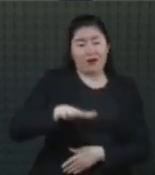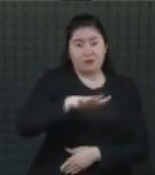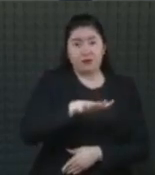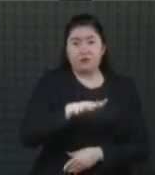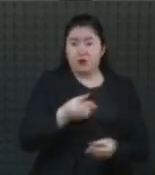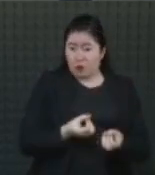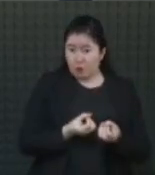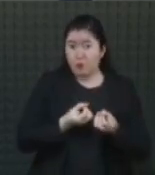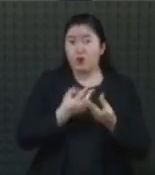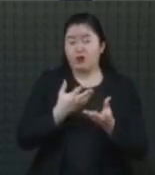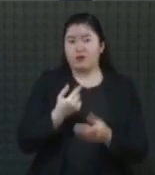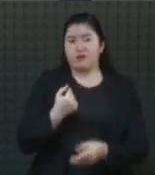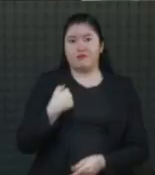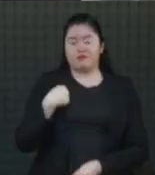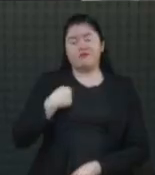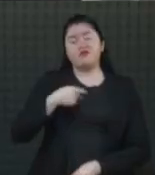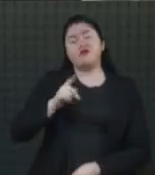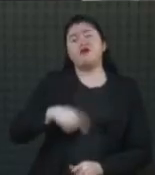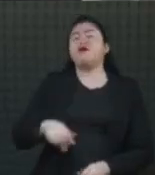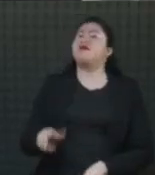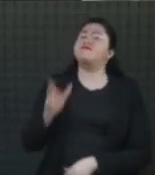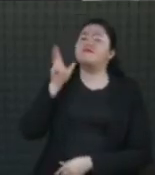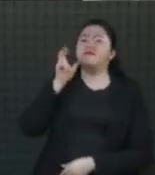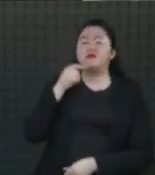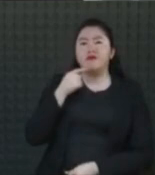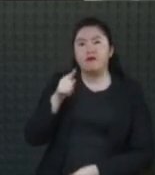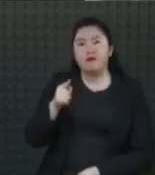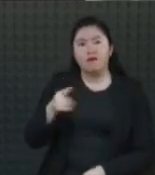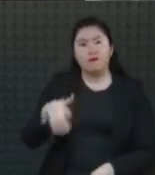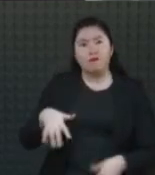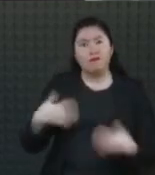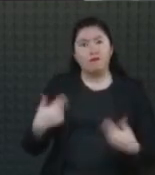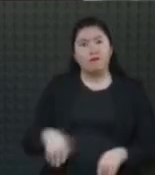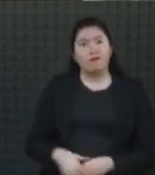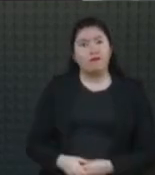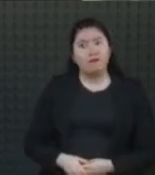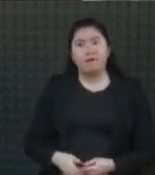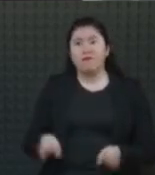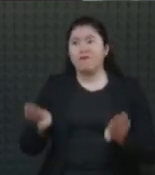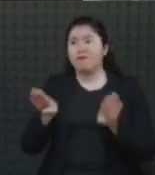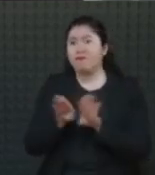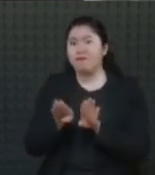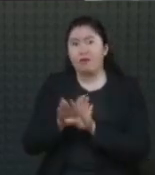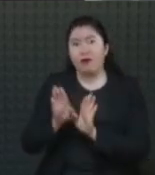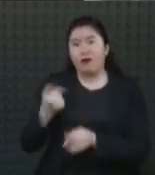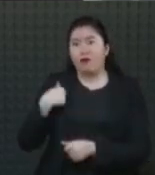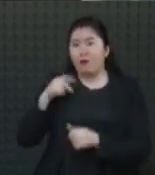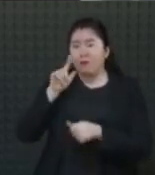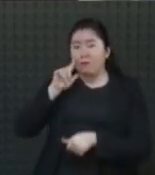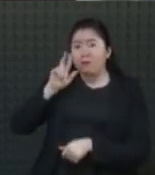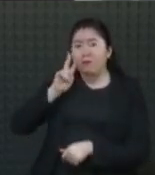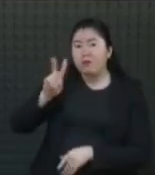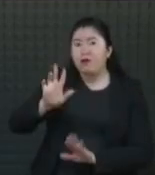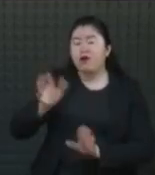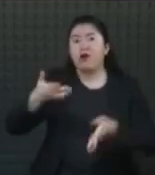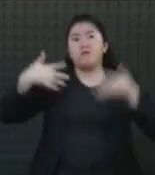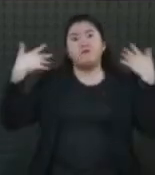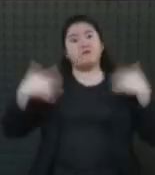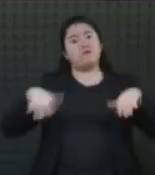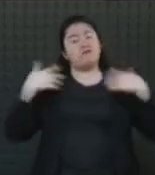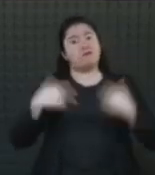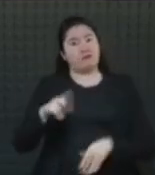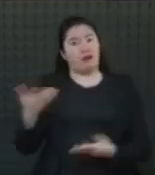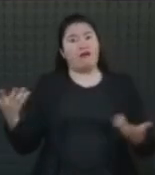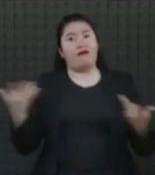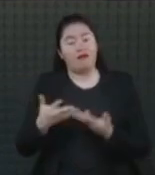Y me enteré cuando la estaba oyendo, y al día siguiente ya estábamos armando la red de distribución. Libros de 10, de 11, de 20